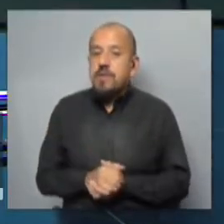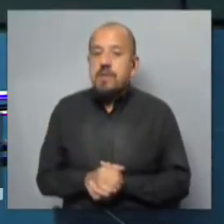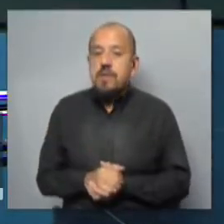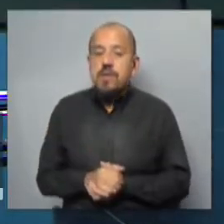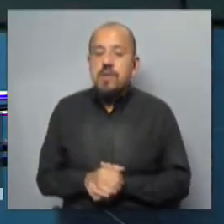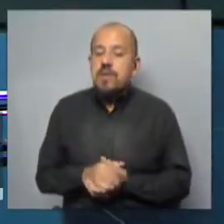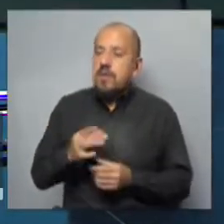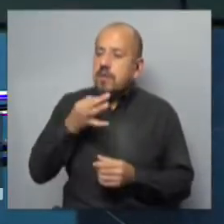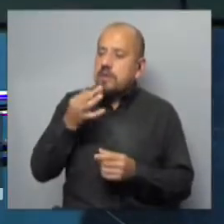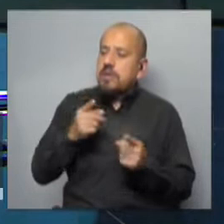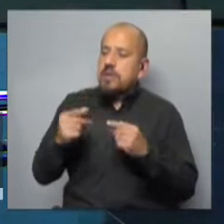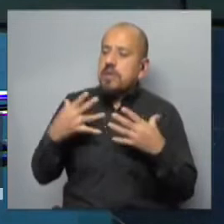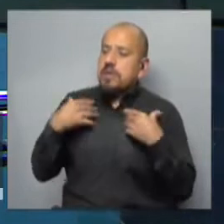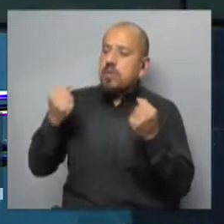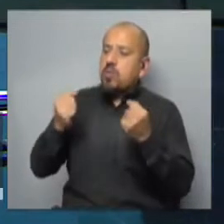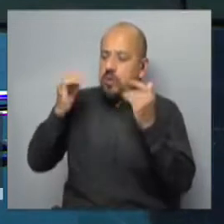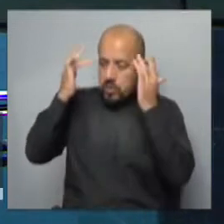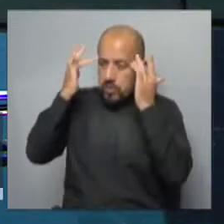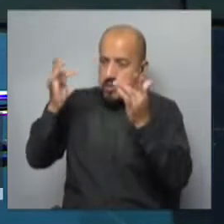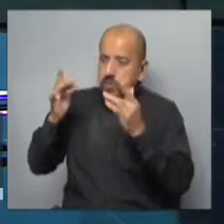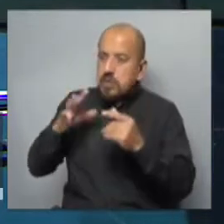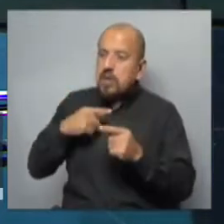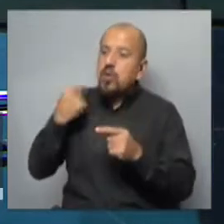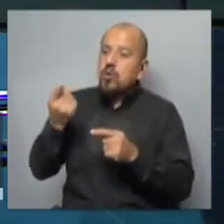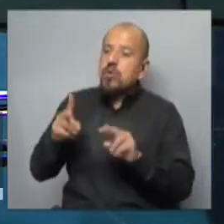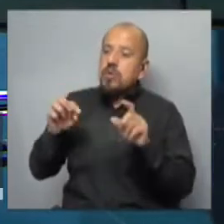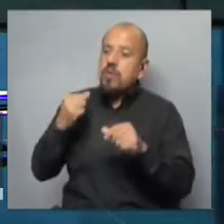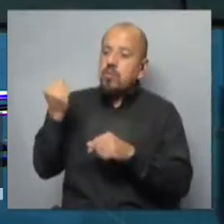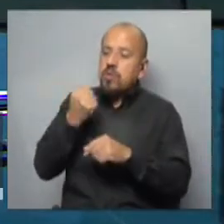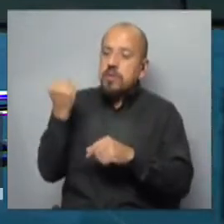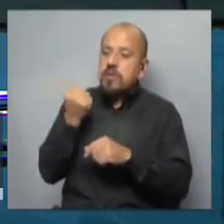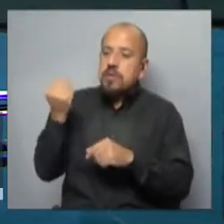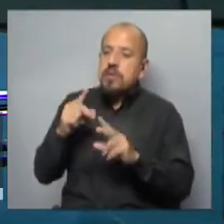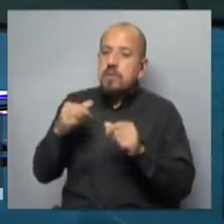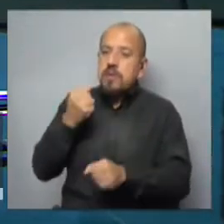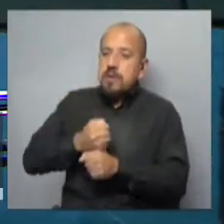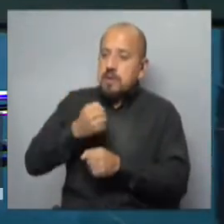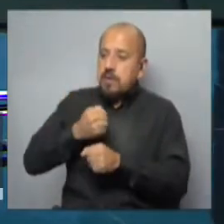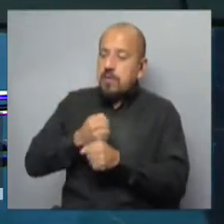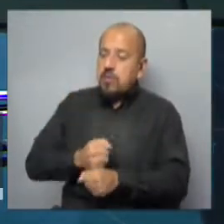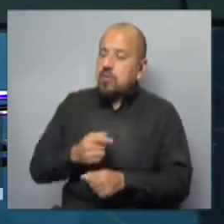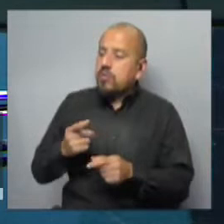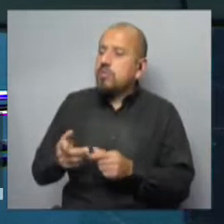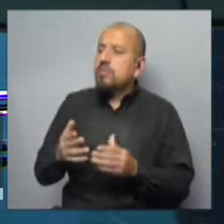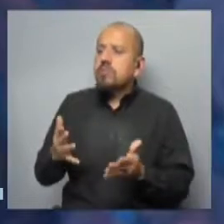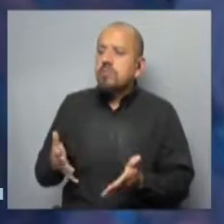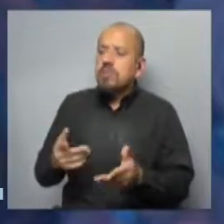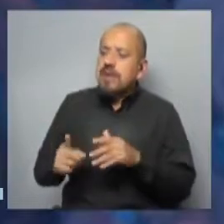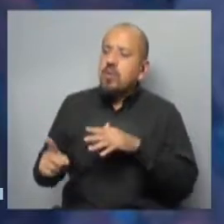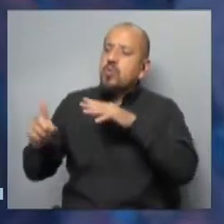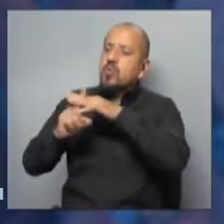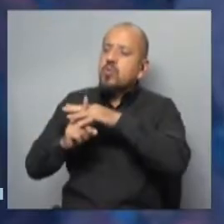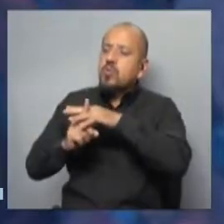recién mencionábamos la salud la educación hay otro aspecto importante que es el aspecto laboral el trabajo de inclusión